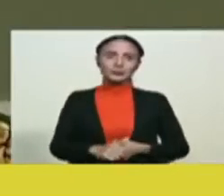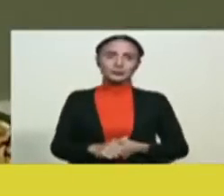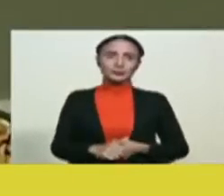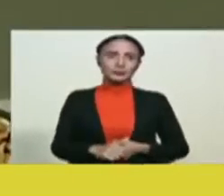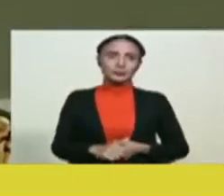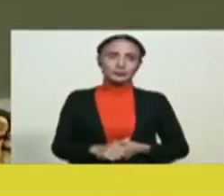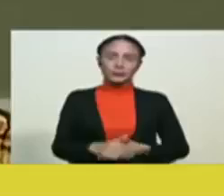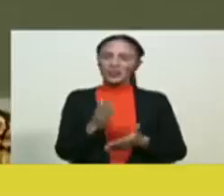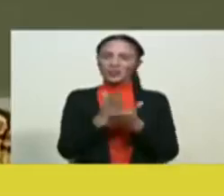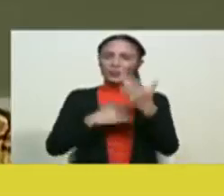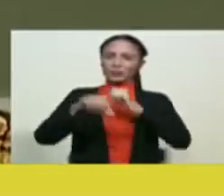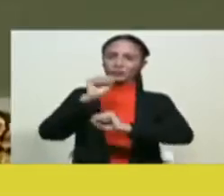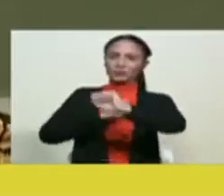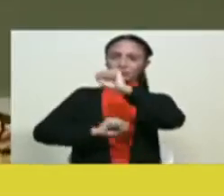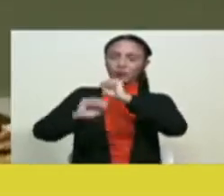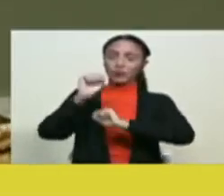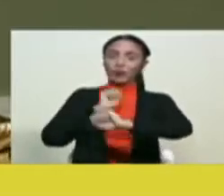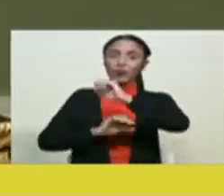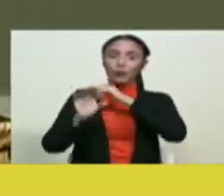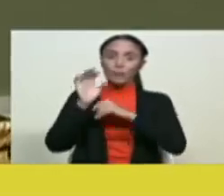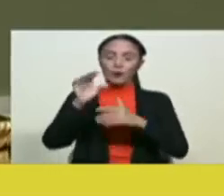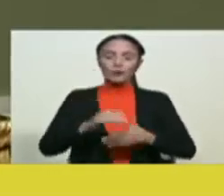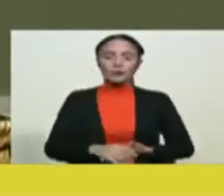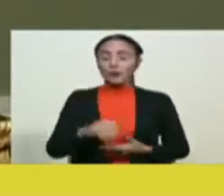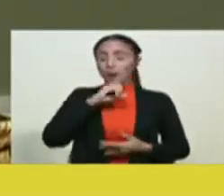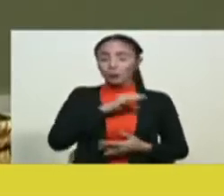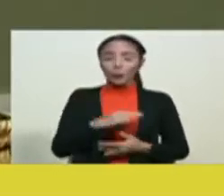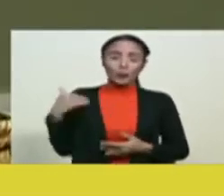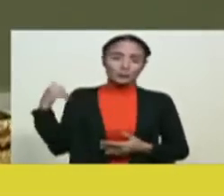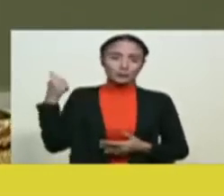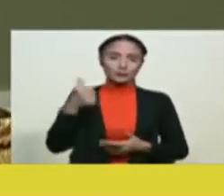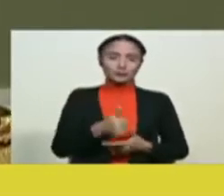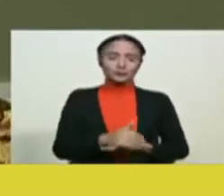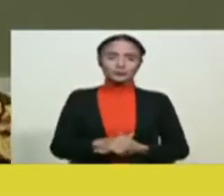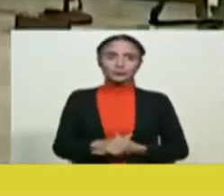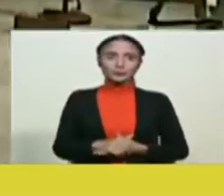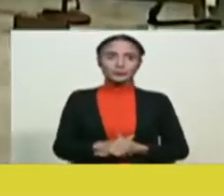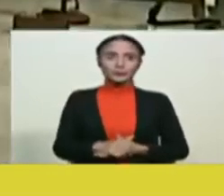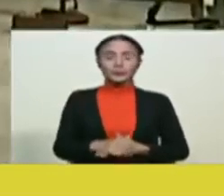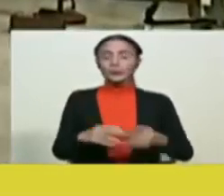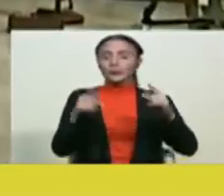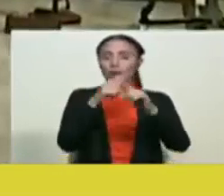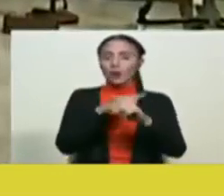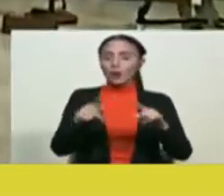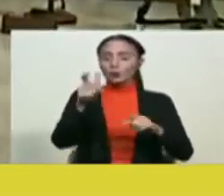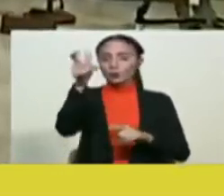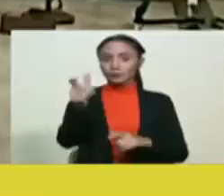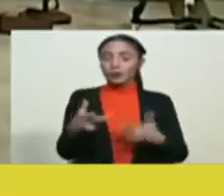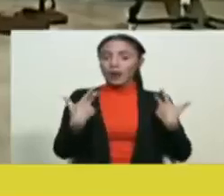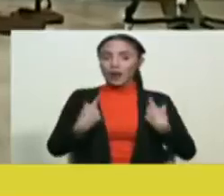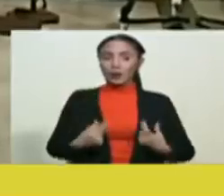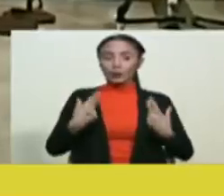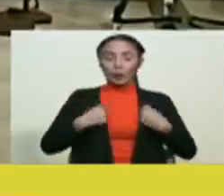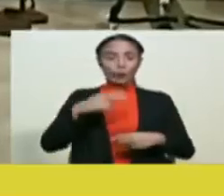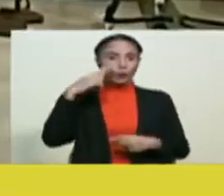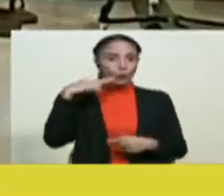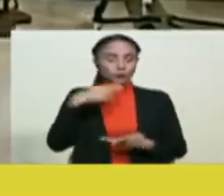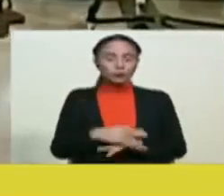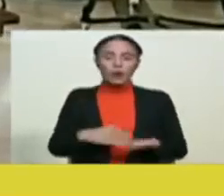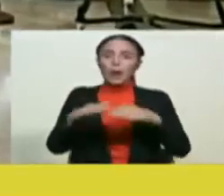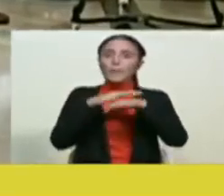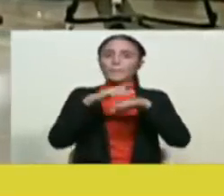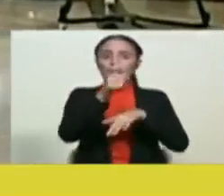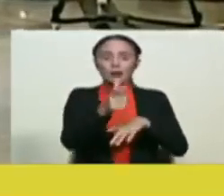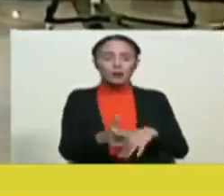combatientes de todas las batallas desde tiempo histórico compañero profesor aristóbulo ministros ministras